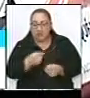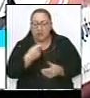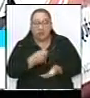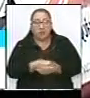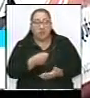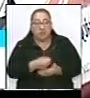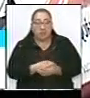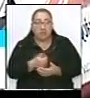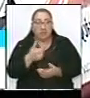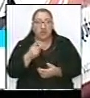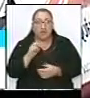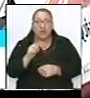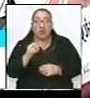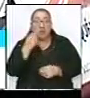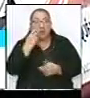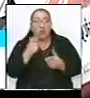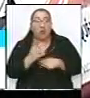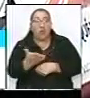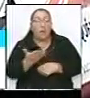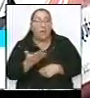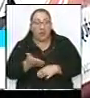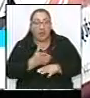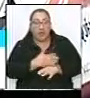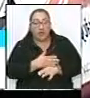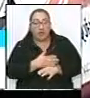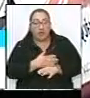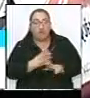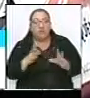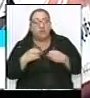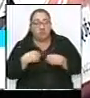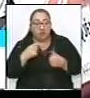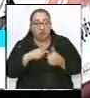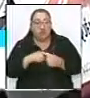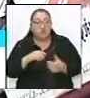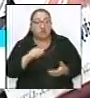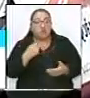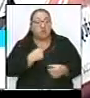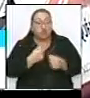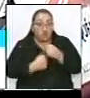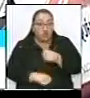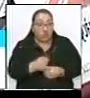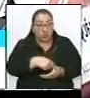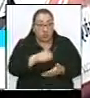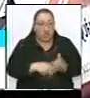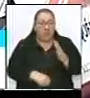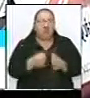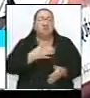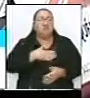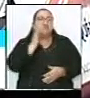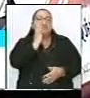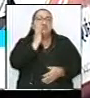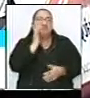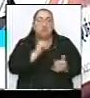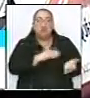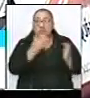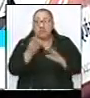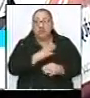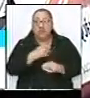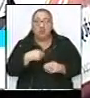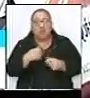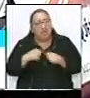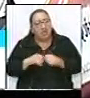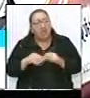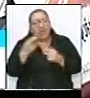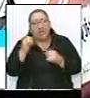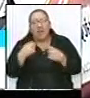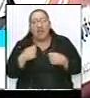de la ADN de la madre cuando pide reconocimiento de paternidad lo hacía la madre y lo haga ahora el Estado, eso contiene una